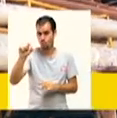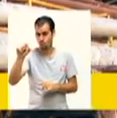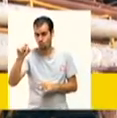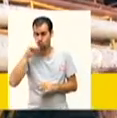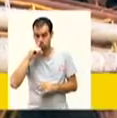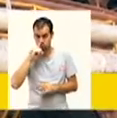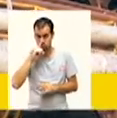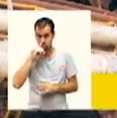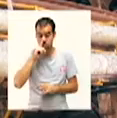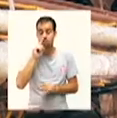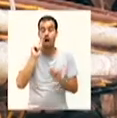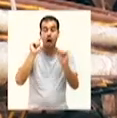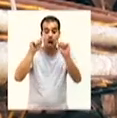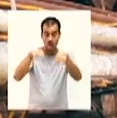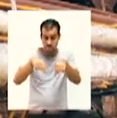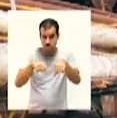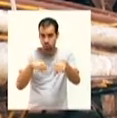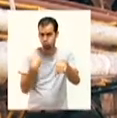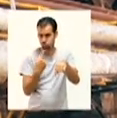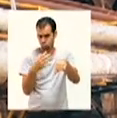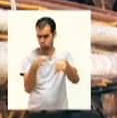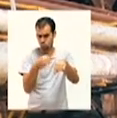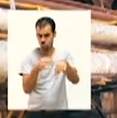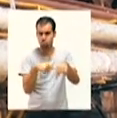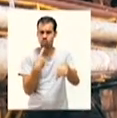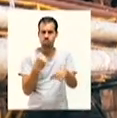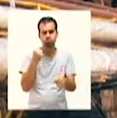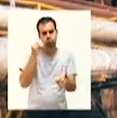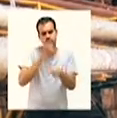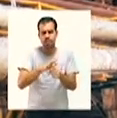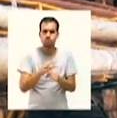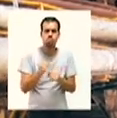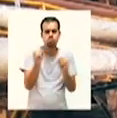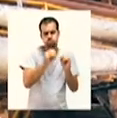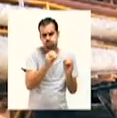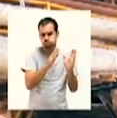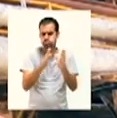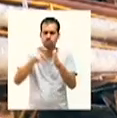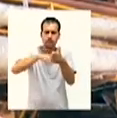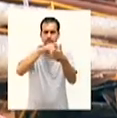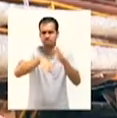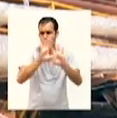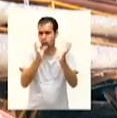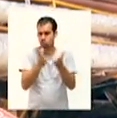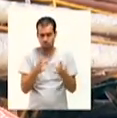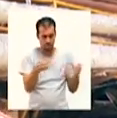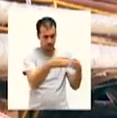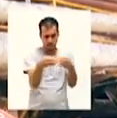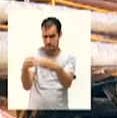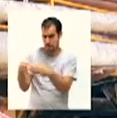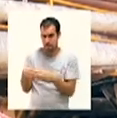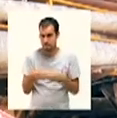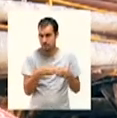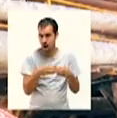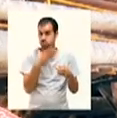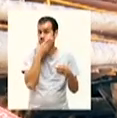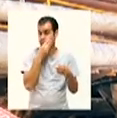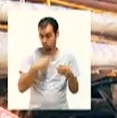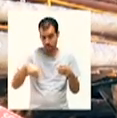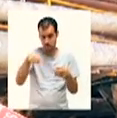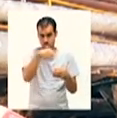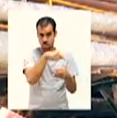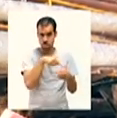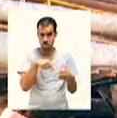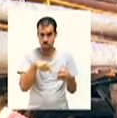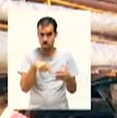la provincia y principalmente aquí en el municipio, nos dimos la tarea de organizar una serie de brigadas Jóvenes por la Vida, donde